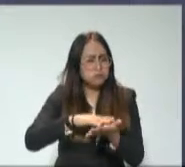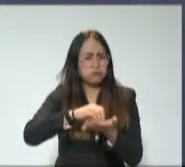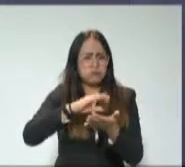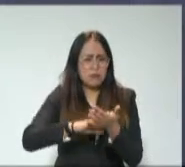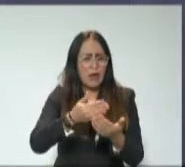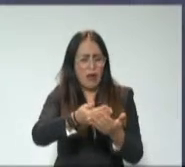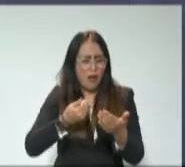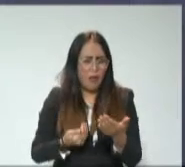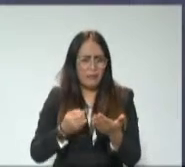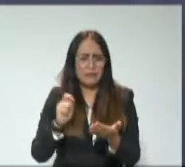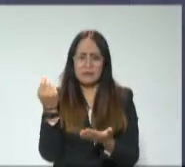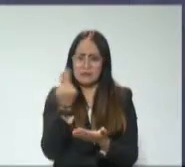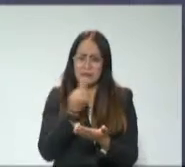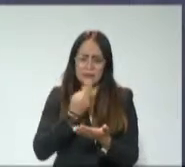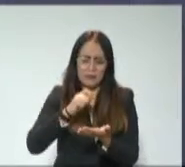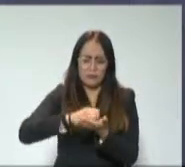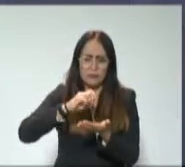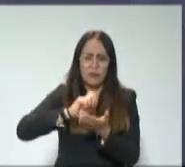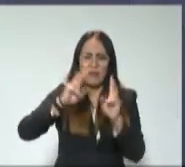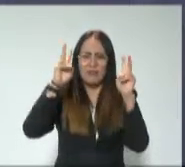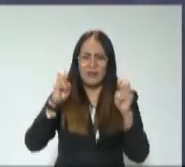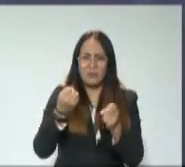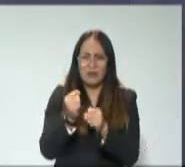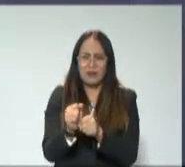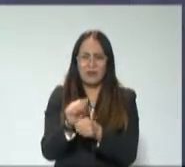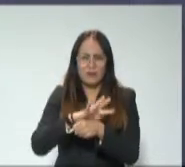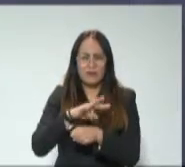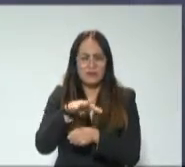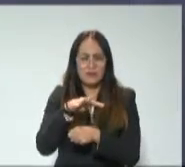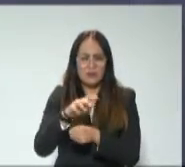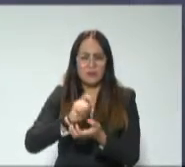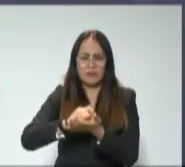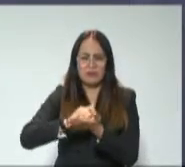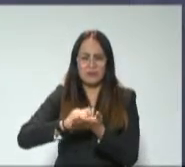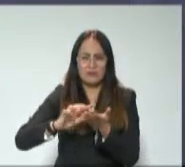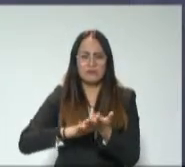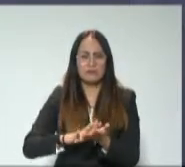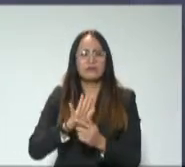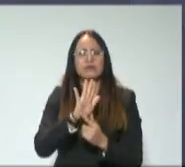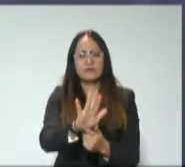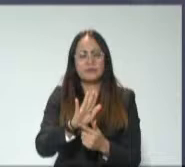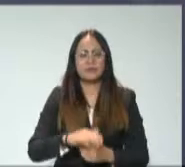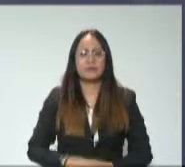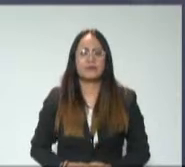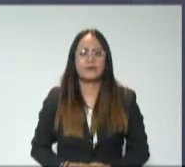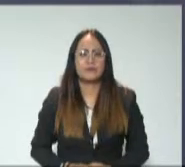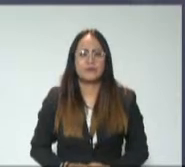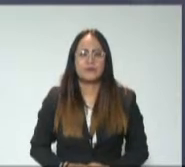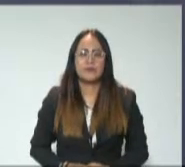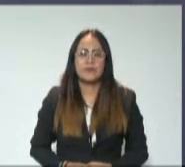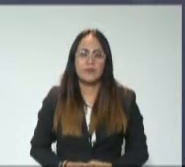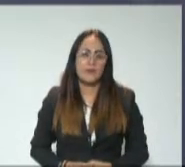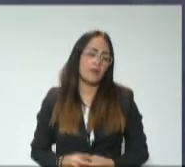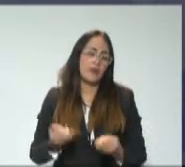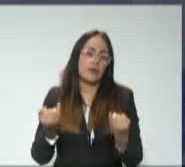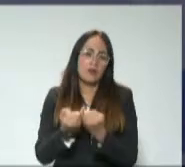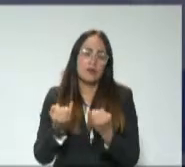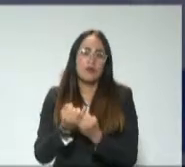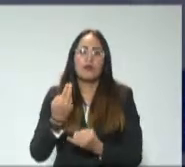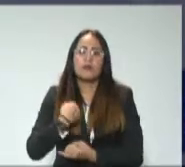decisiones derivadas de la emergencia sanitaria aunado a ello hemos también contribuido a